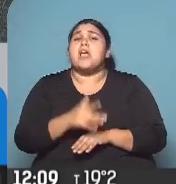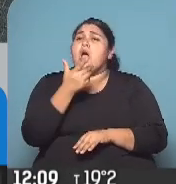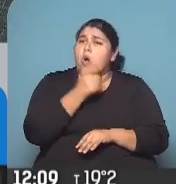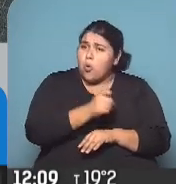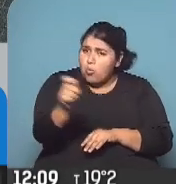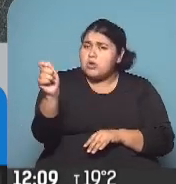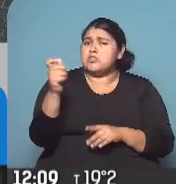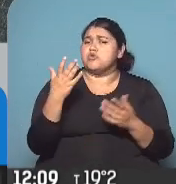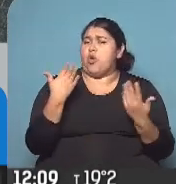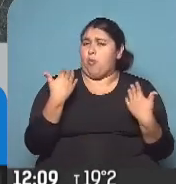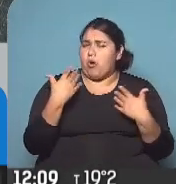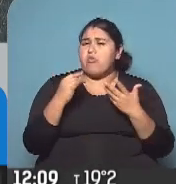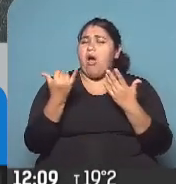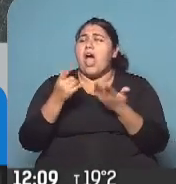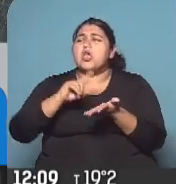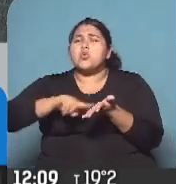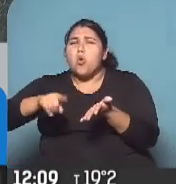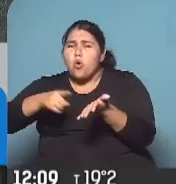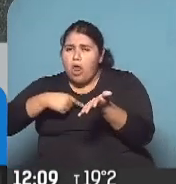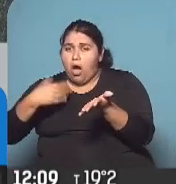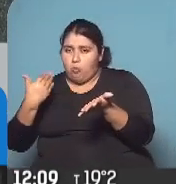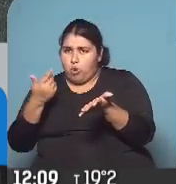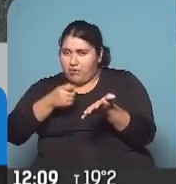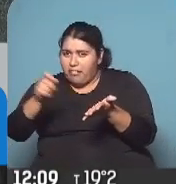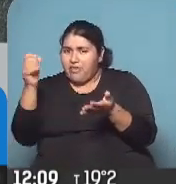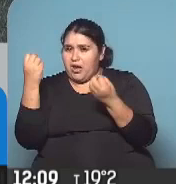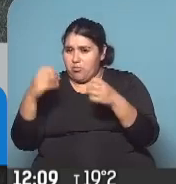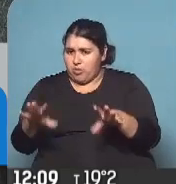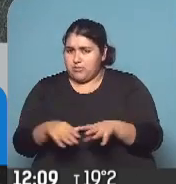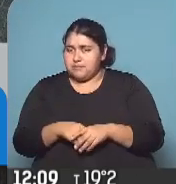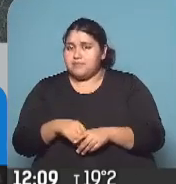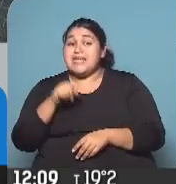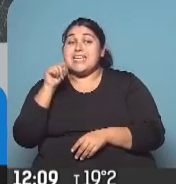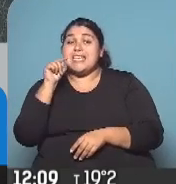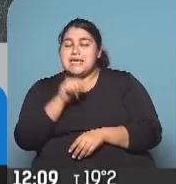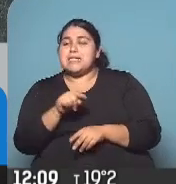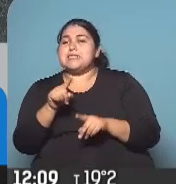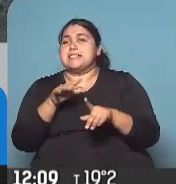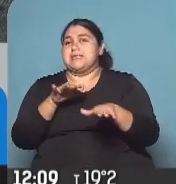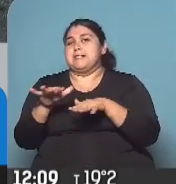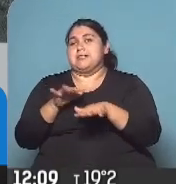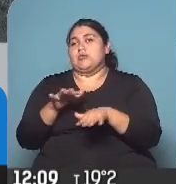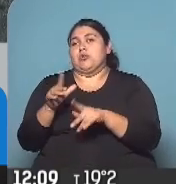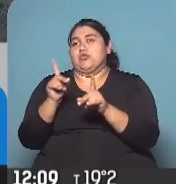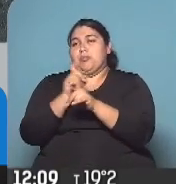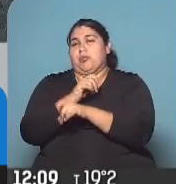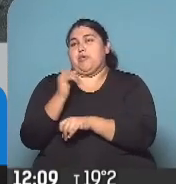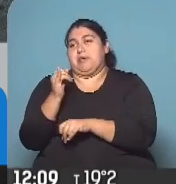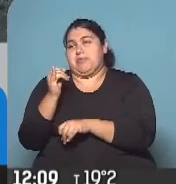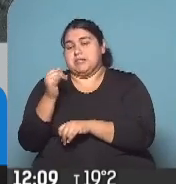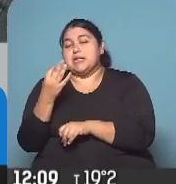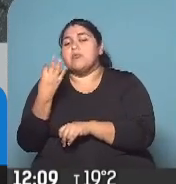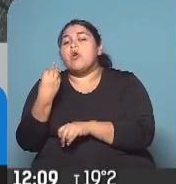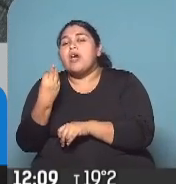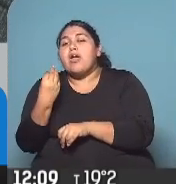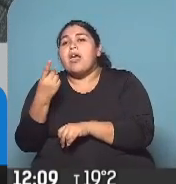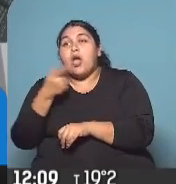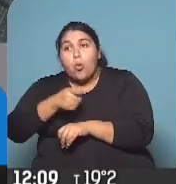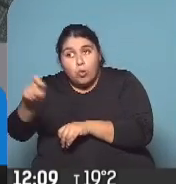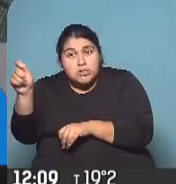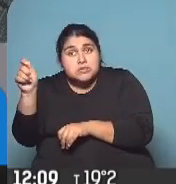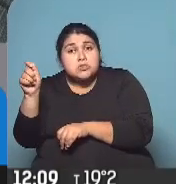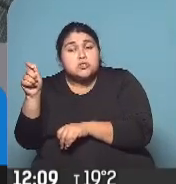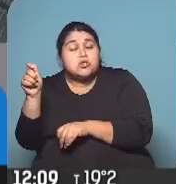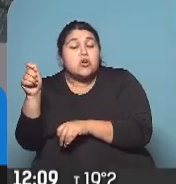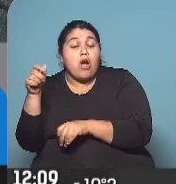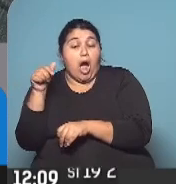con nulidades pendientes. Y eso es una situación anómala, eso sí que es una situación anómala, porque existe un juicio que se va a